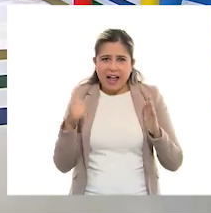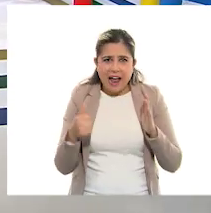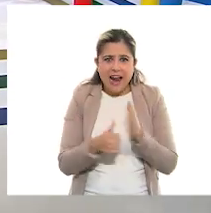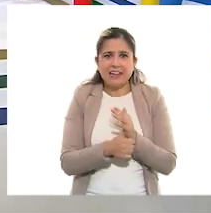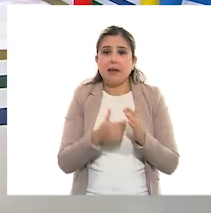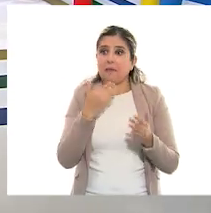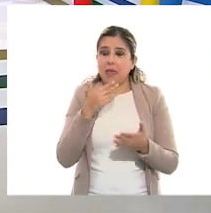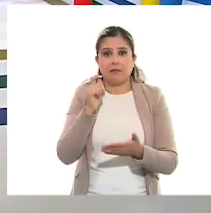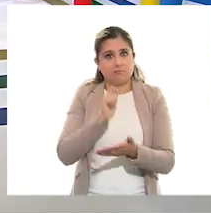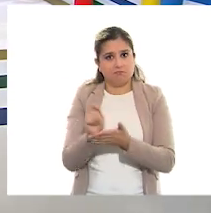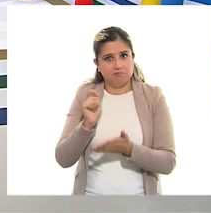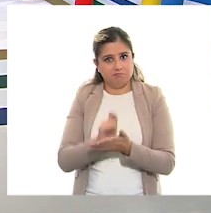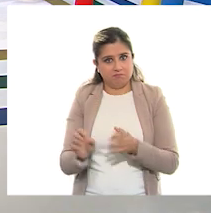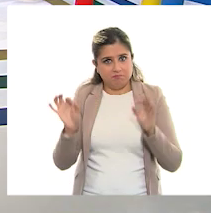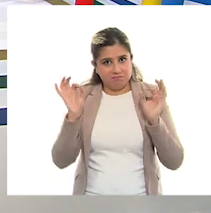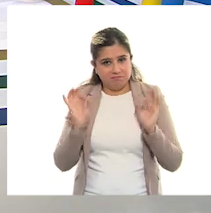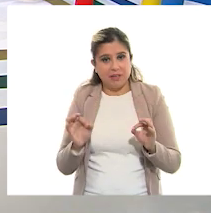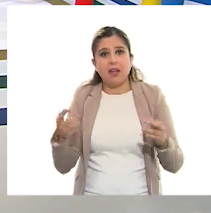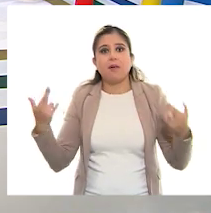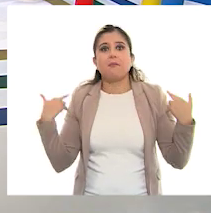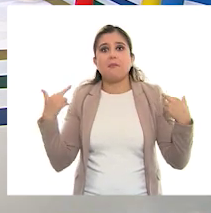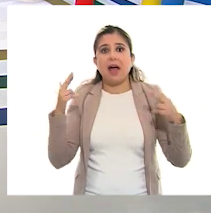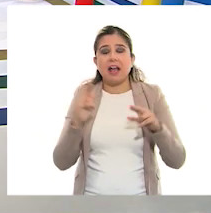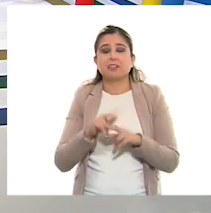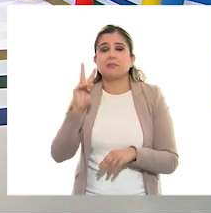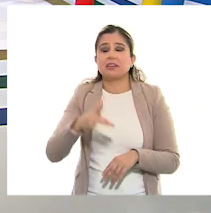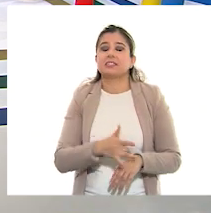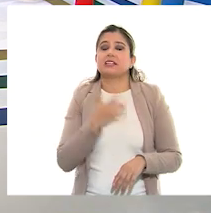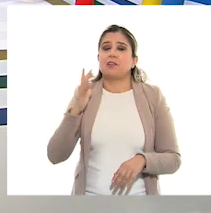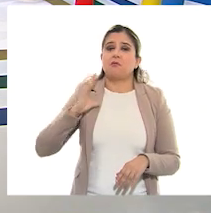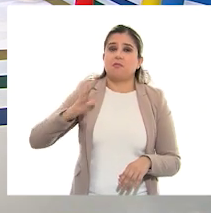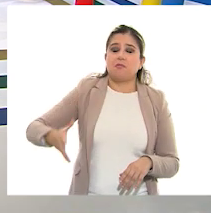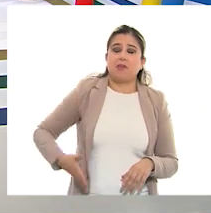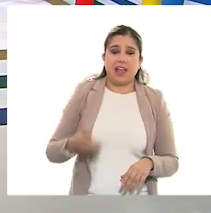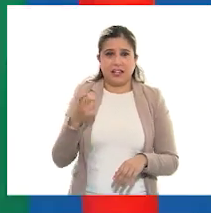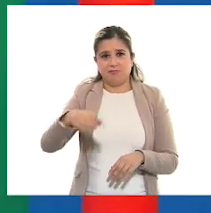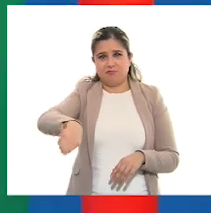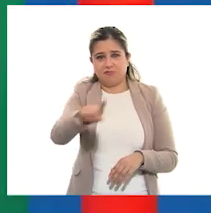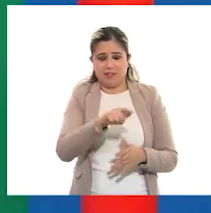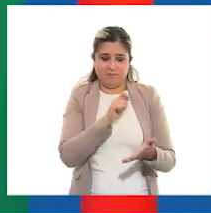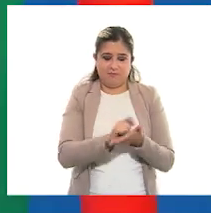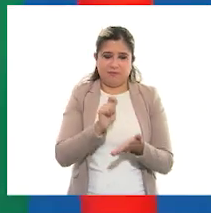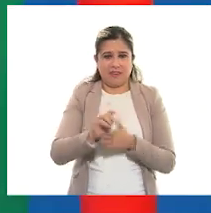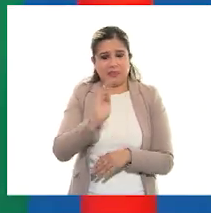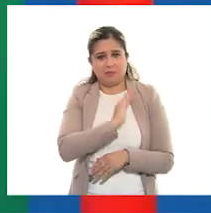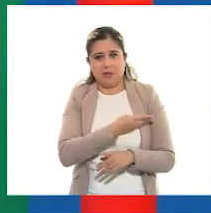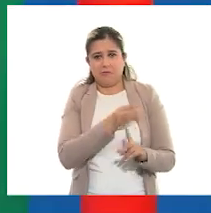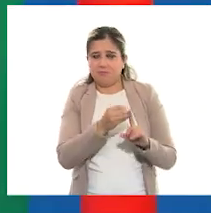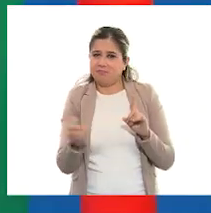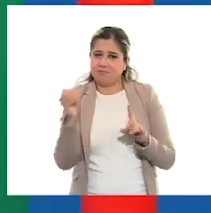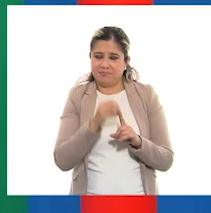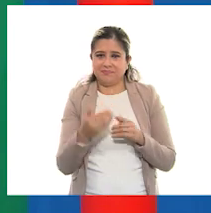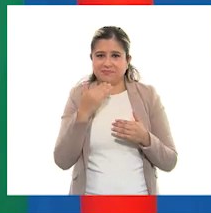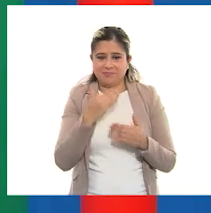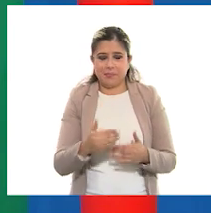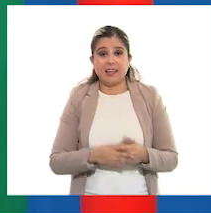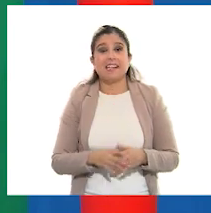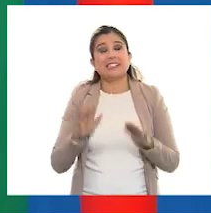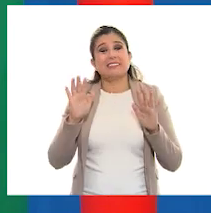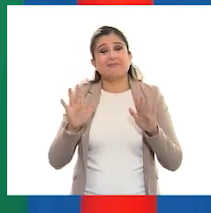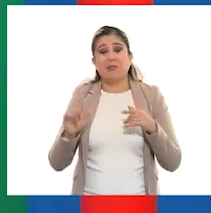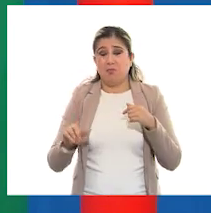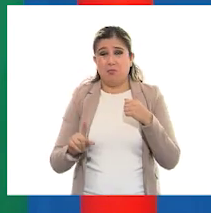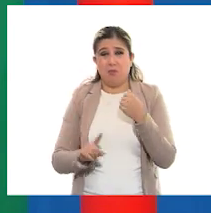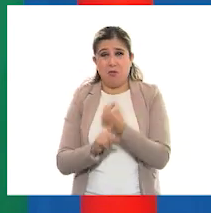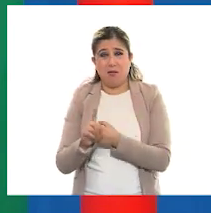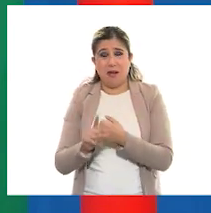bien escrita. Sus maestros estarían muy orgullosos de ustedes, suspiró. El problema es